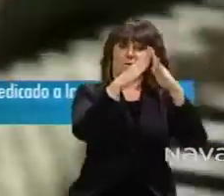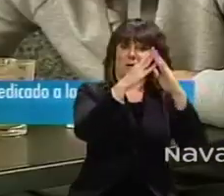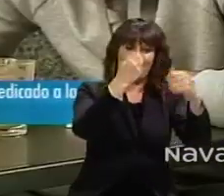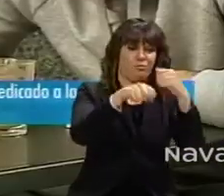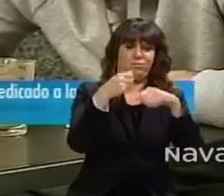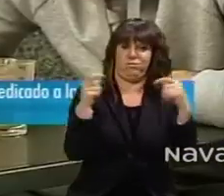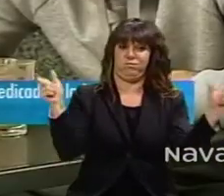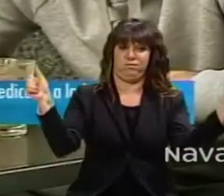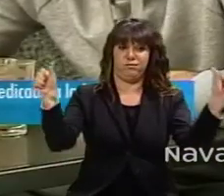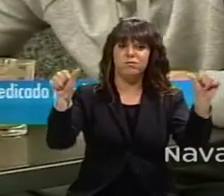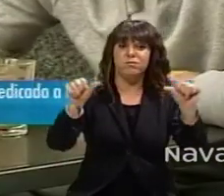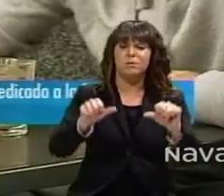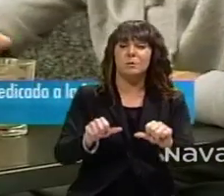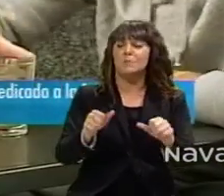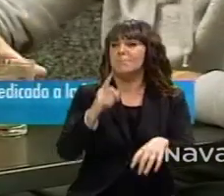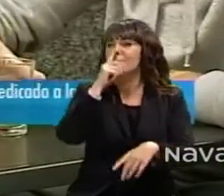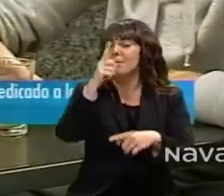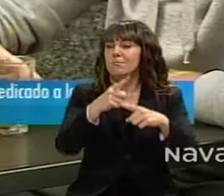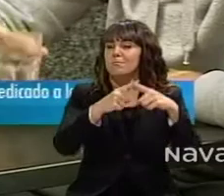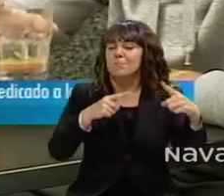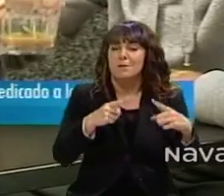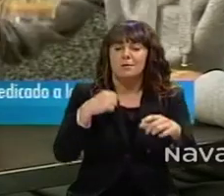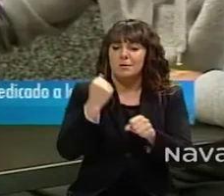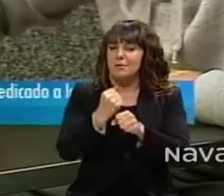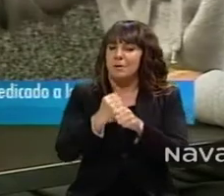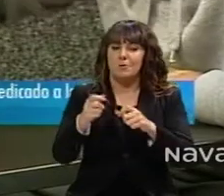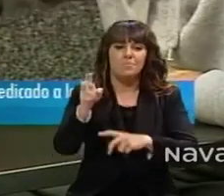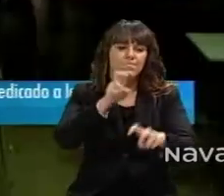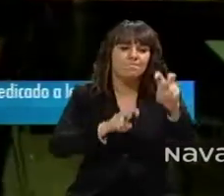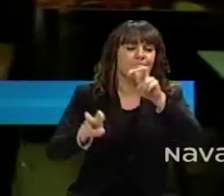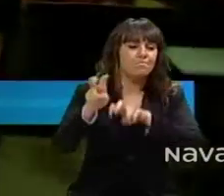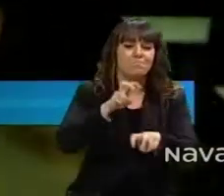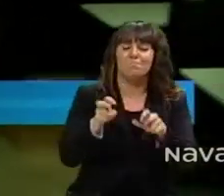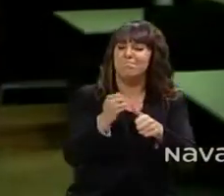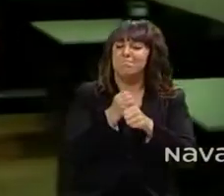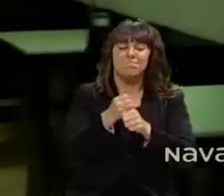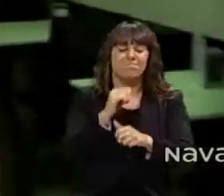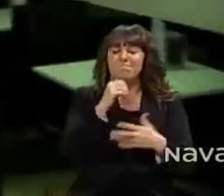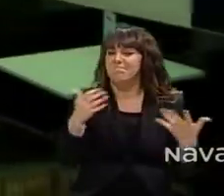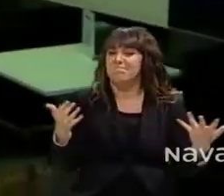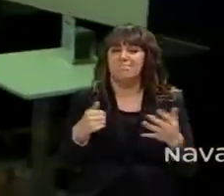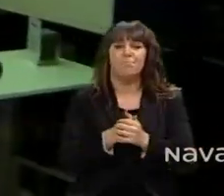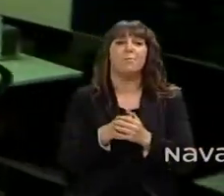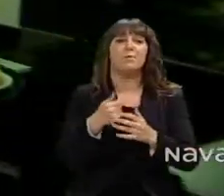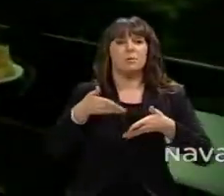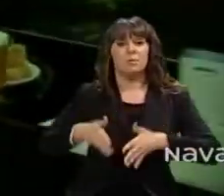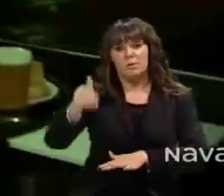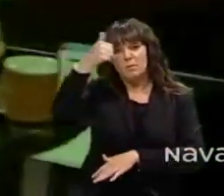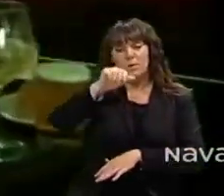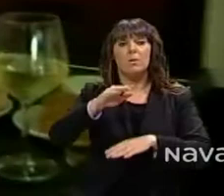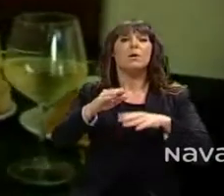que, pues que no encontraba el trabajo que yo quería. Mi hijo terminando la carrera que está terminando este año,